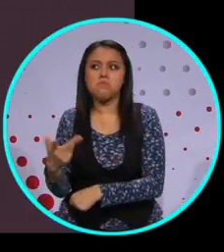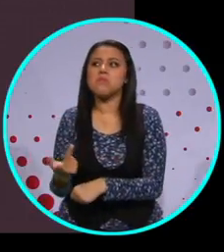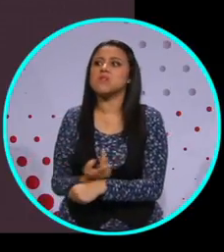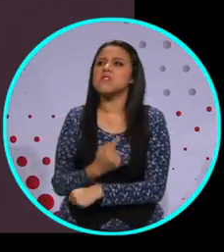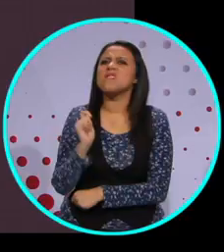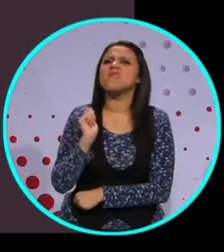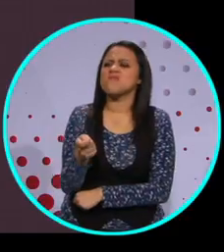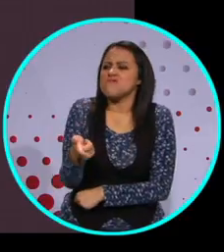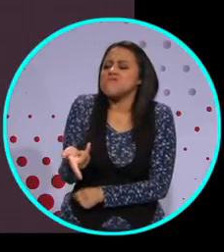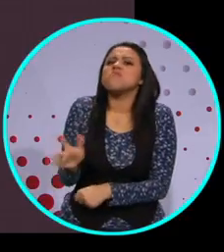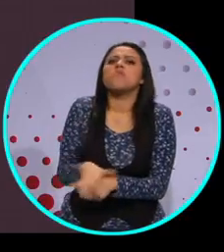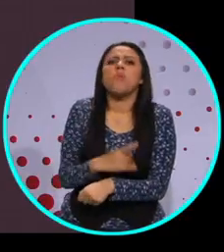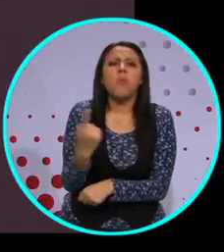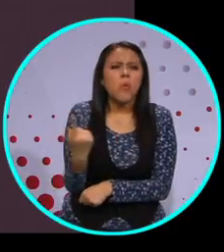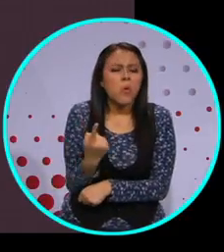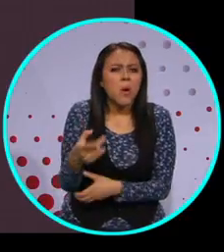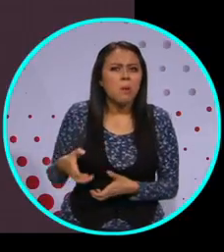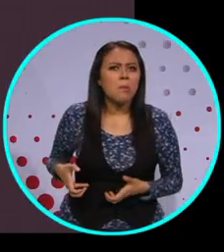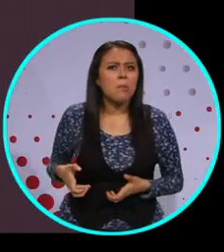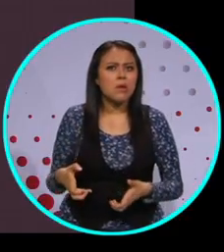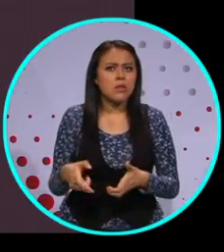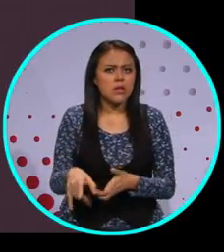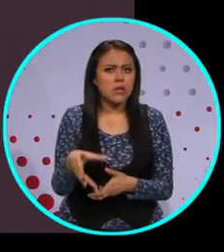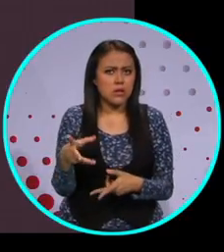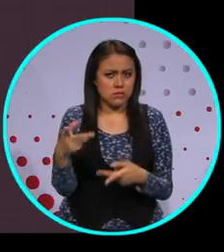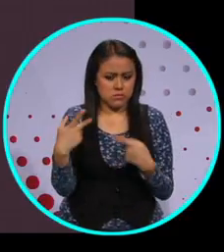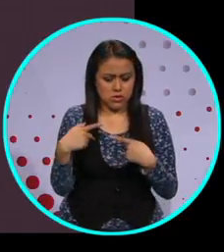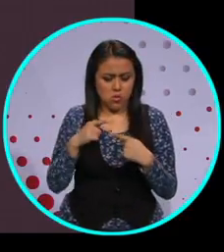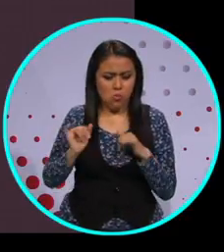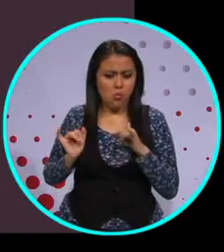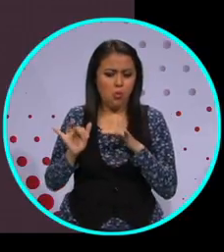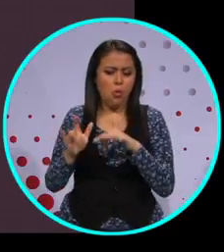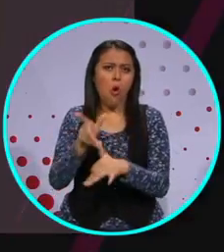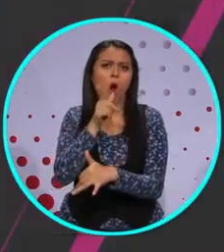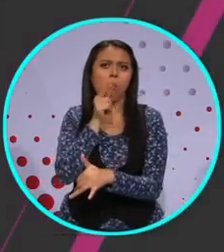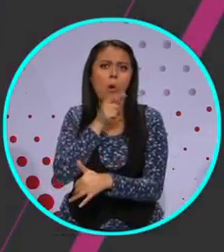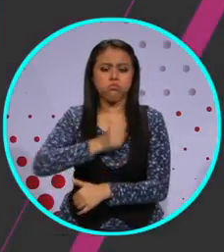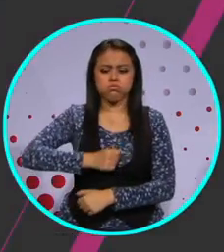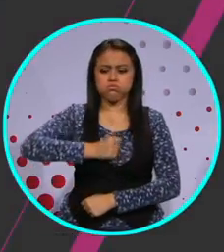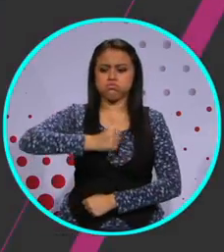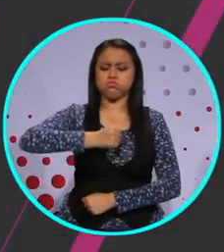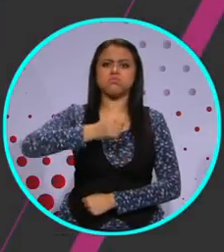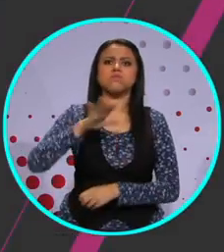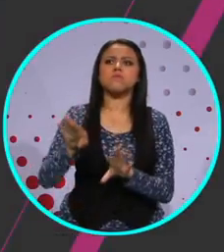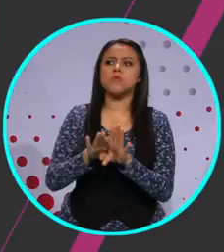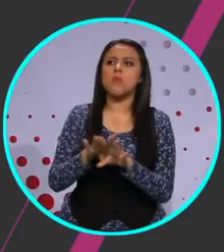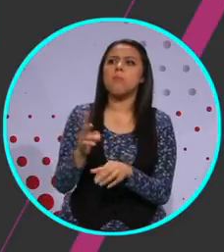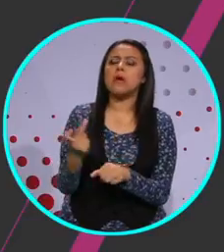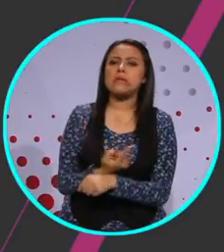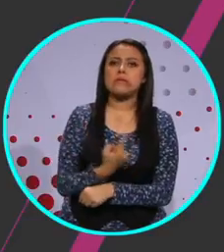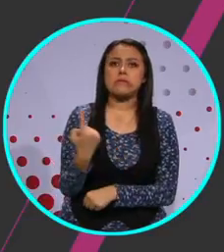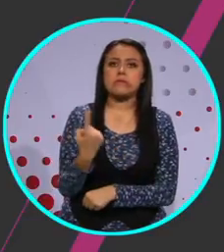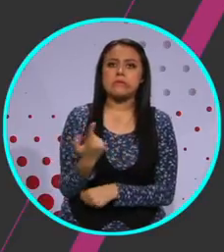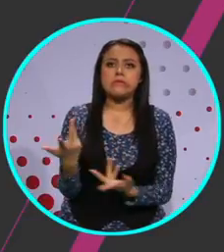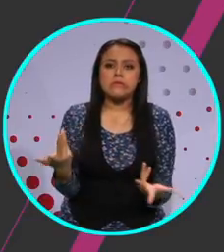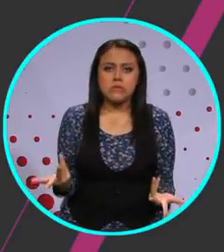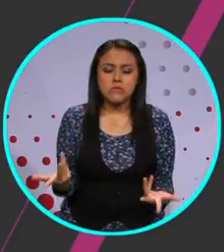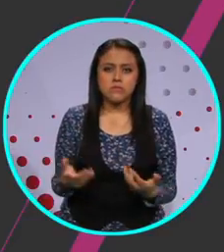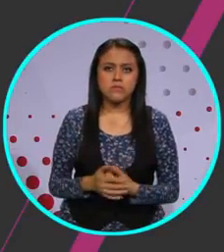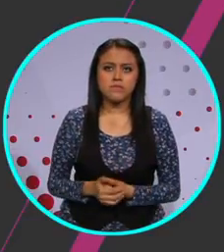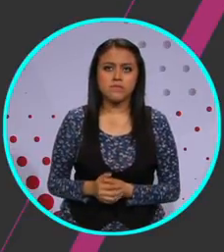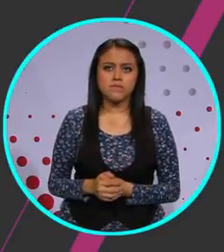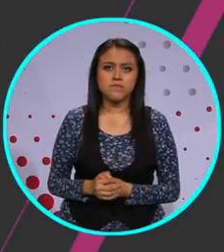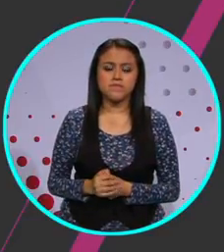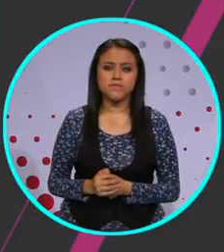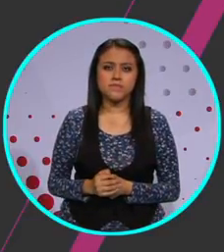pasando porque en avenidas no principales de esta colonia y en algunas otras de la demarcación se encuentra la presencia de